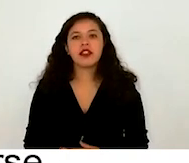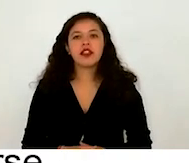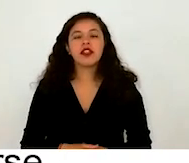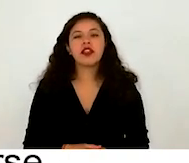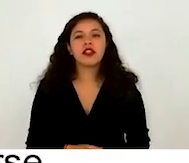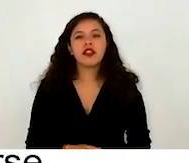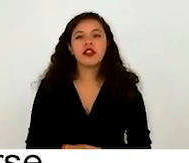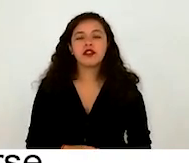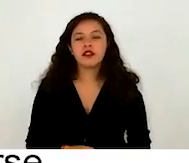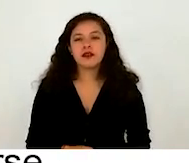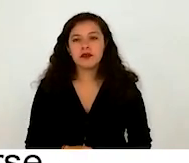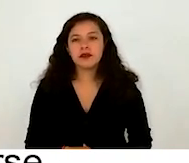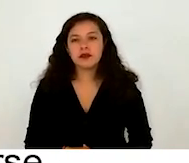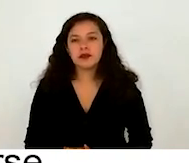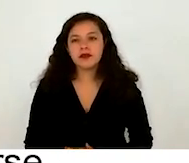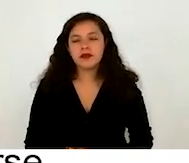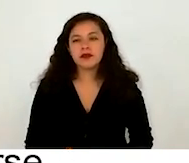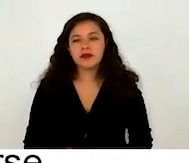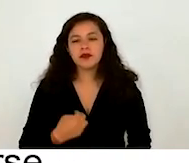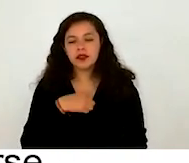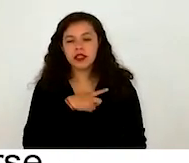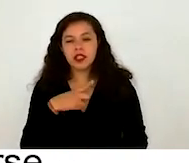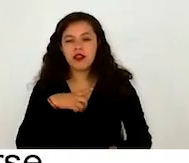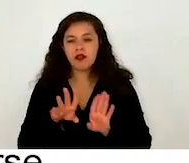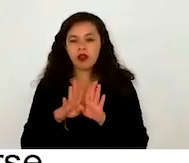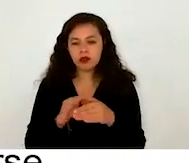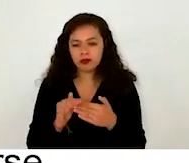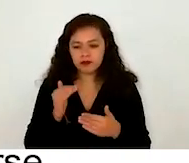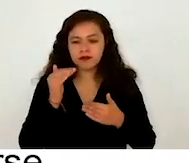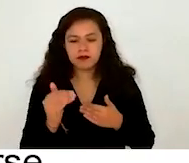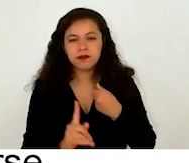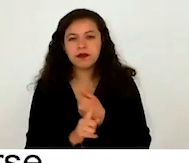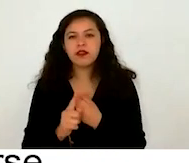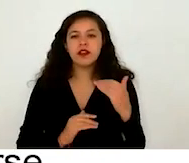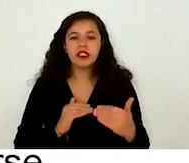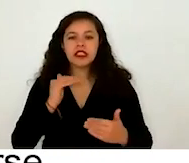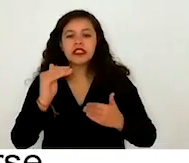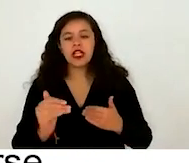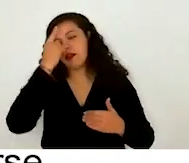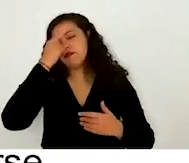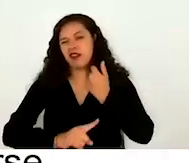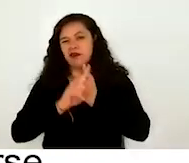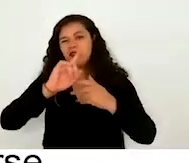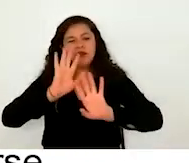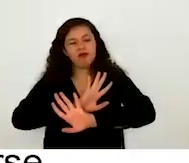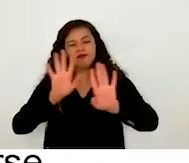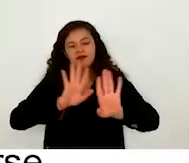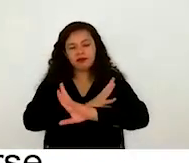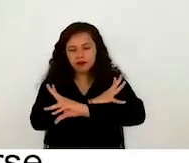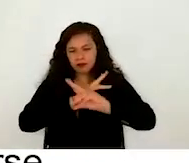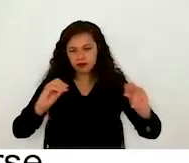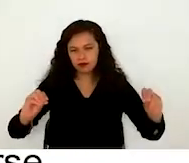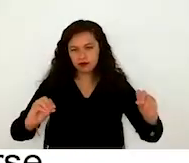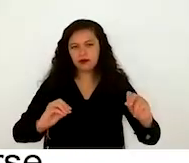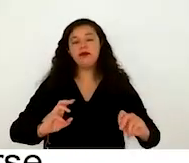si que adelantarnos a este tipo de problemas para que no se nos vuelvan un conflicto recuerden que dentro de una